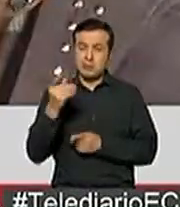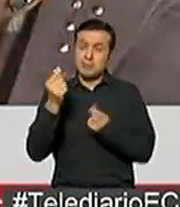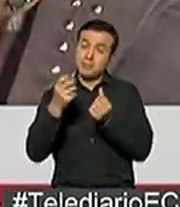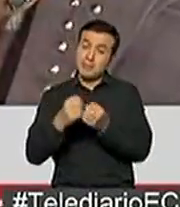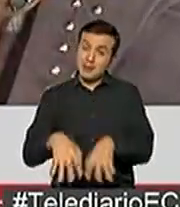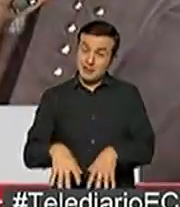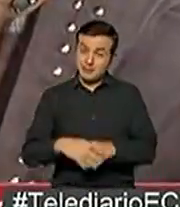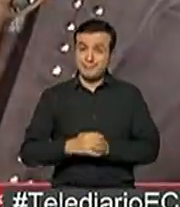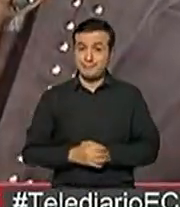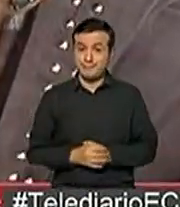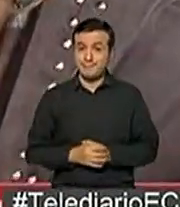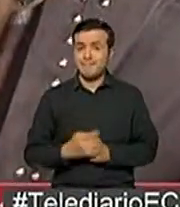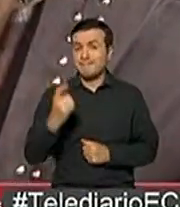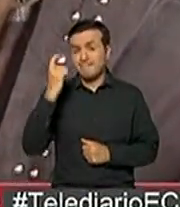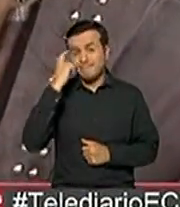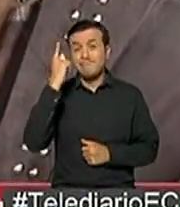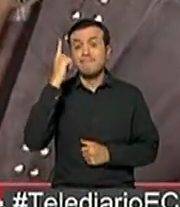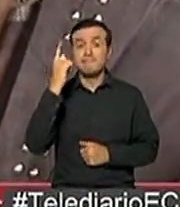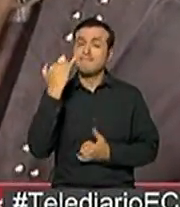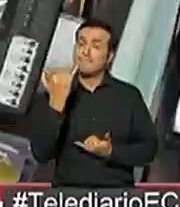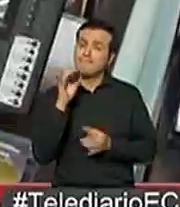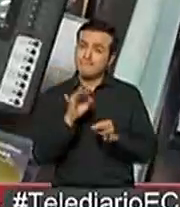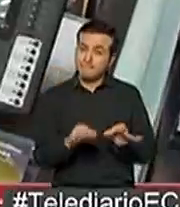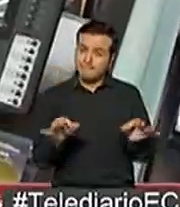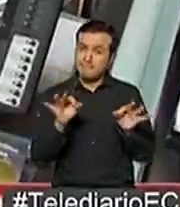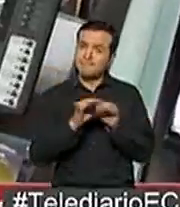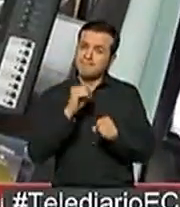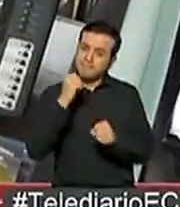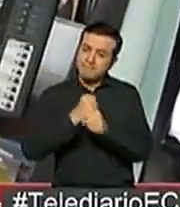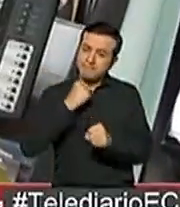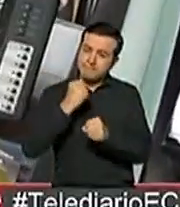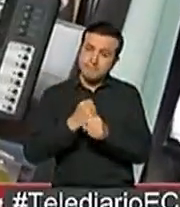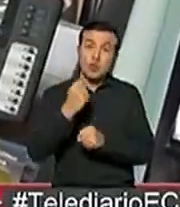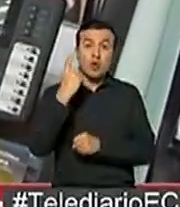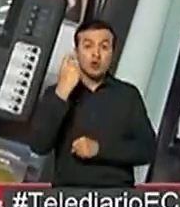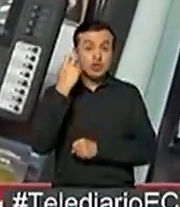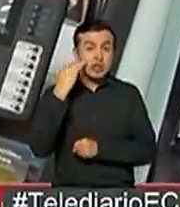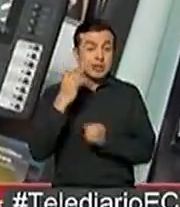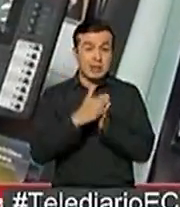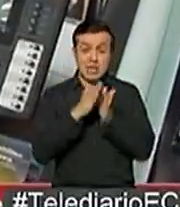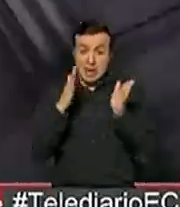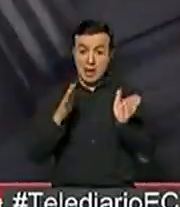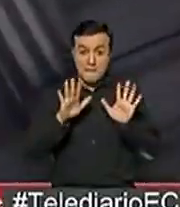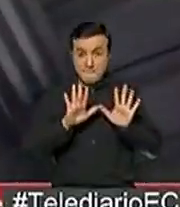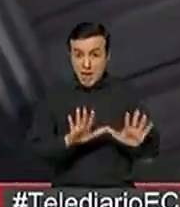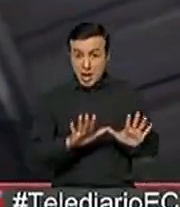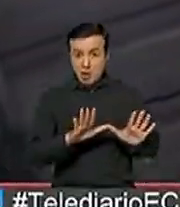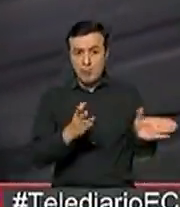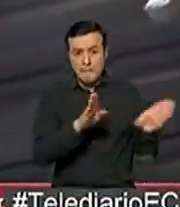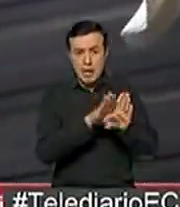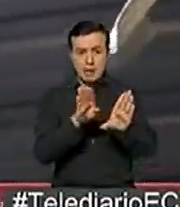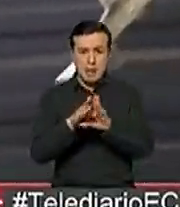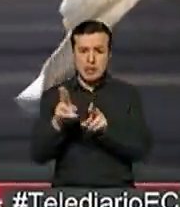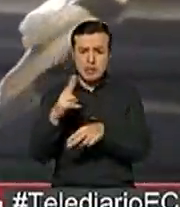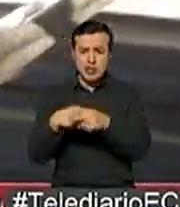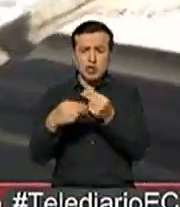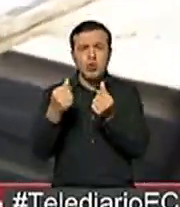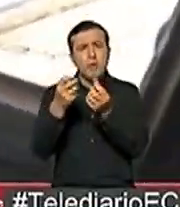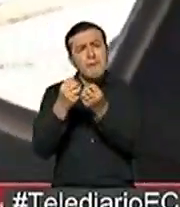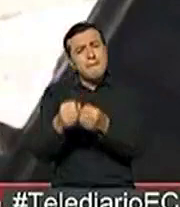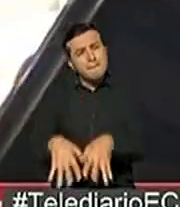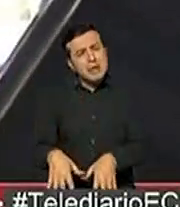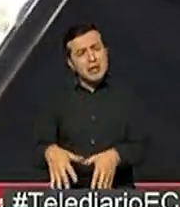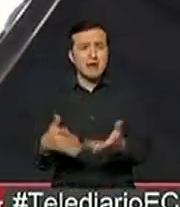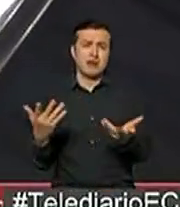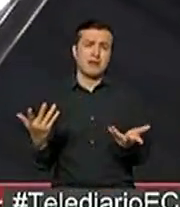por este motivo consideran que es el momento de trabajar ya que durante 11 días de paralización se perdió las ganancias que se pueden generar